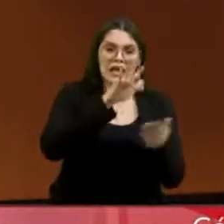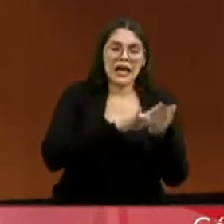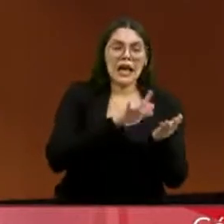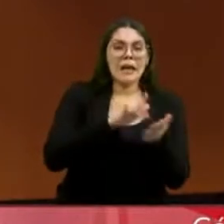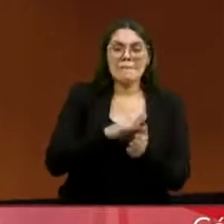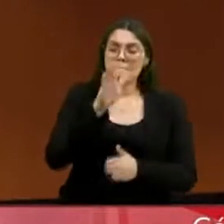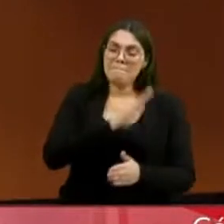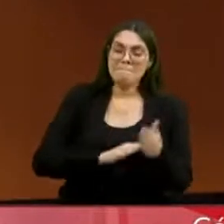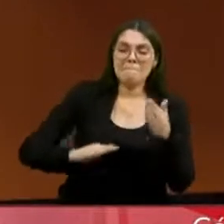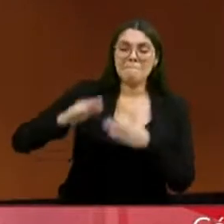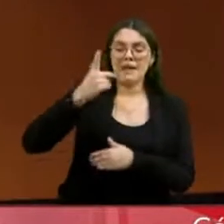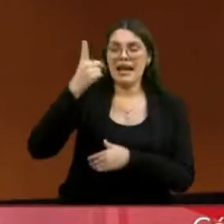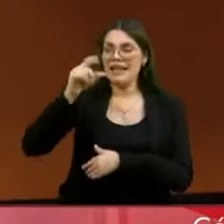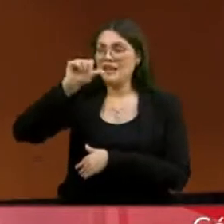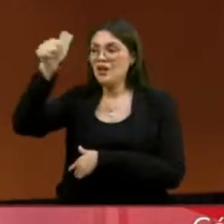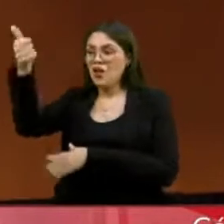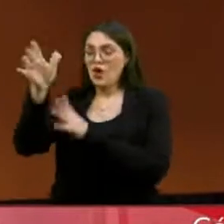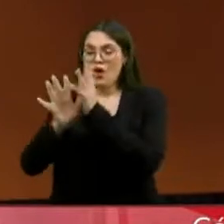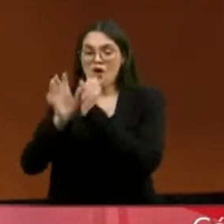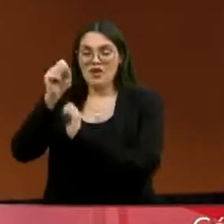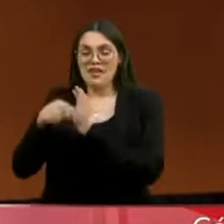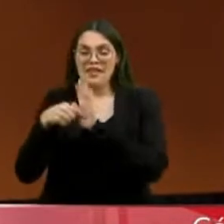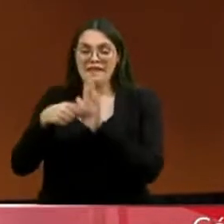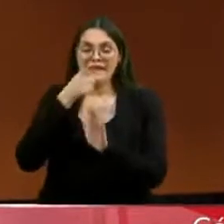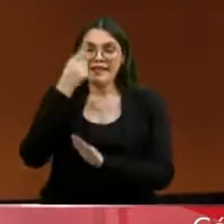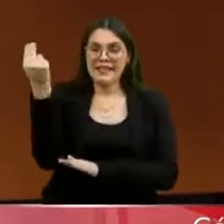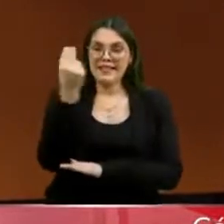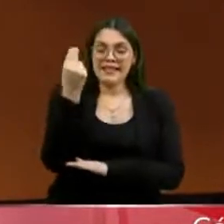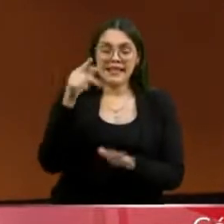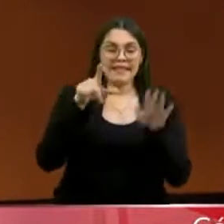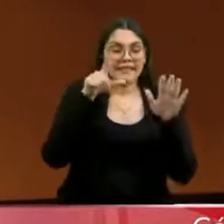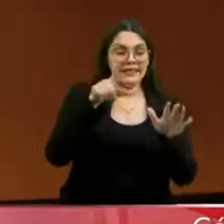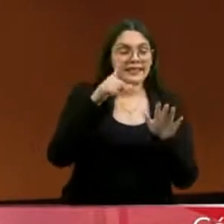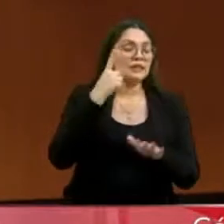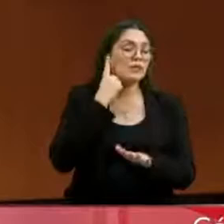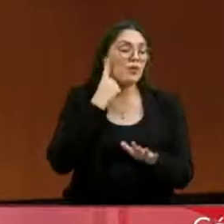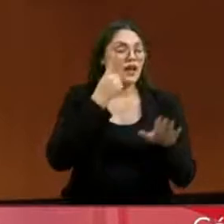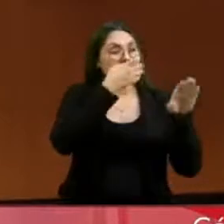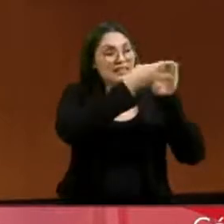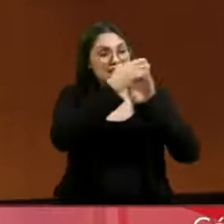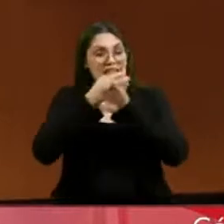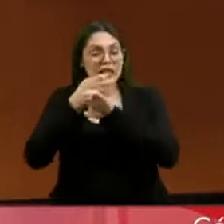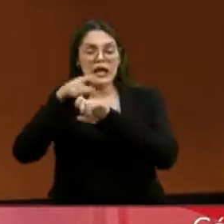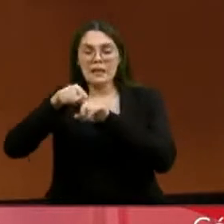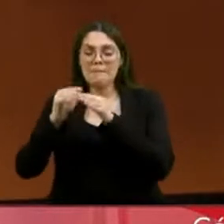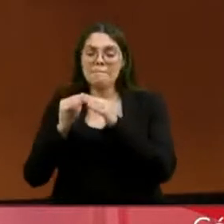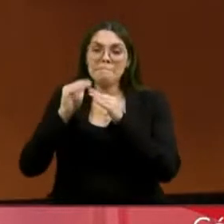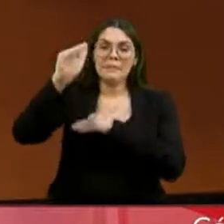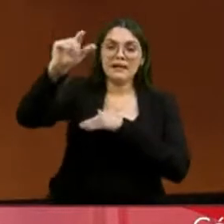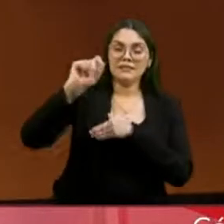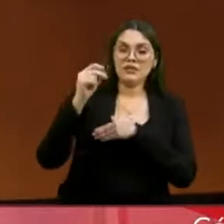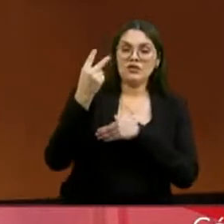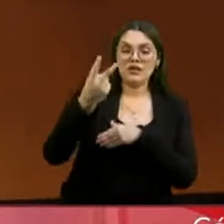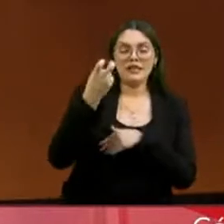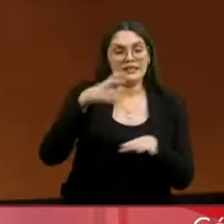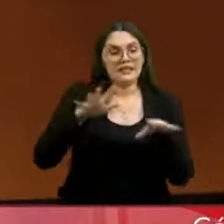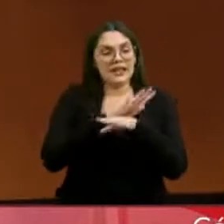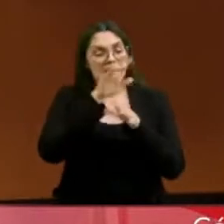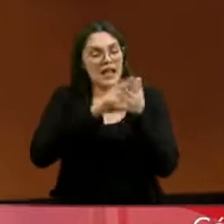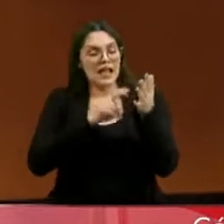al requisito constitucional de 17 congresos la aprobación de esta reforma